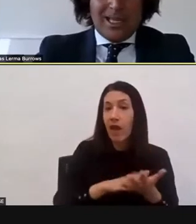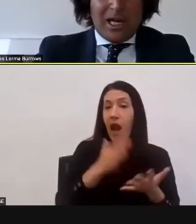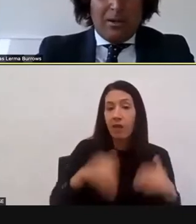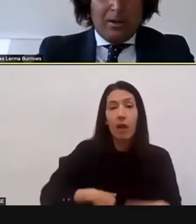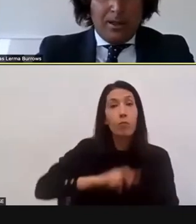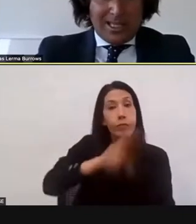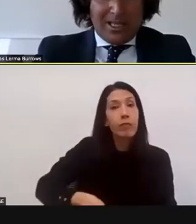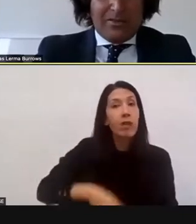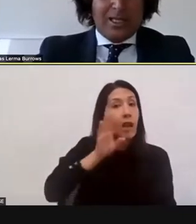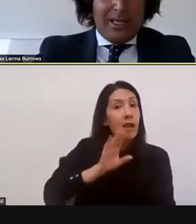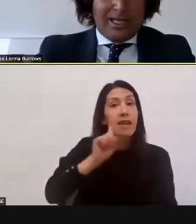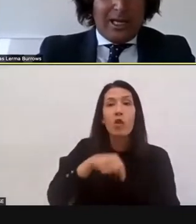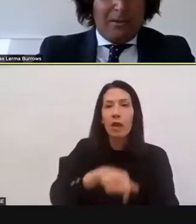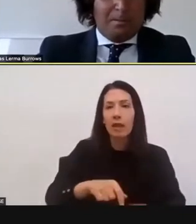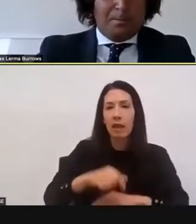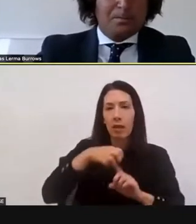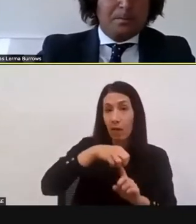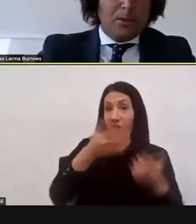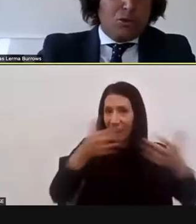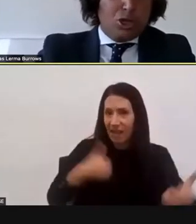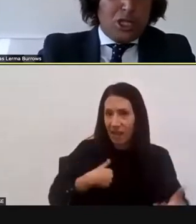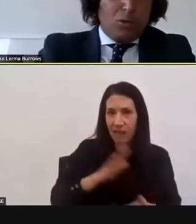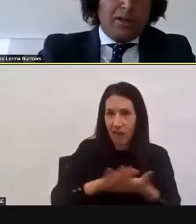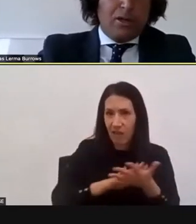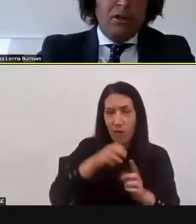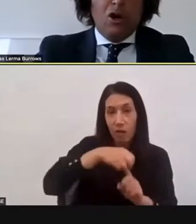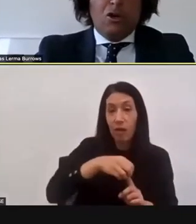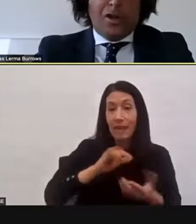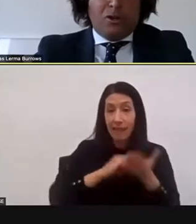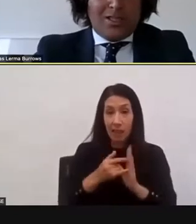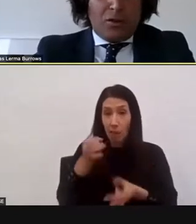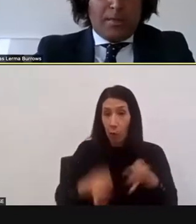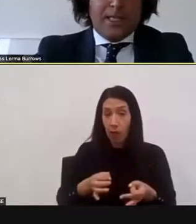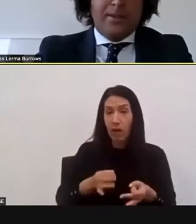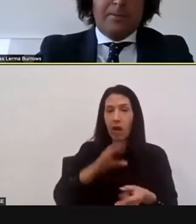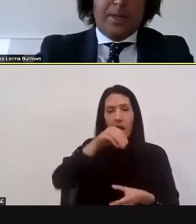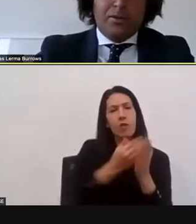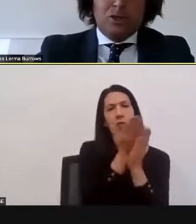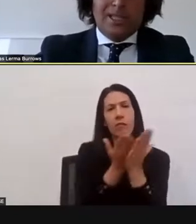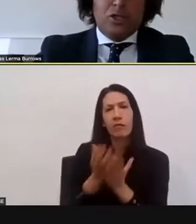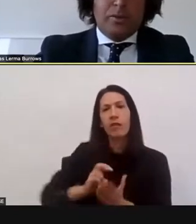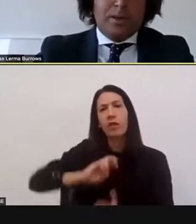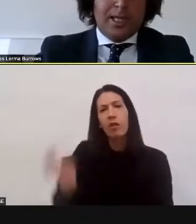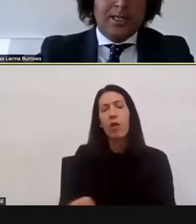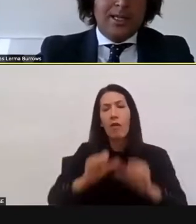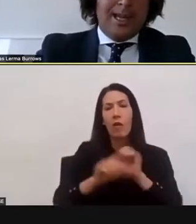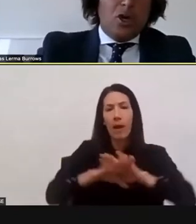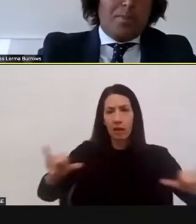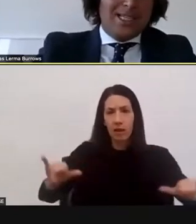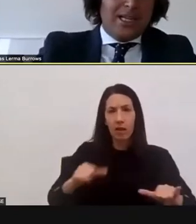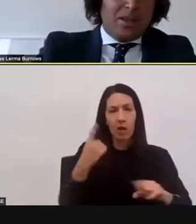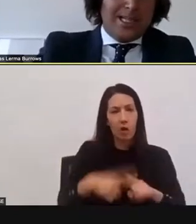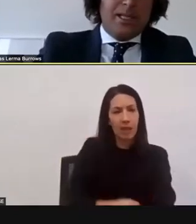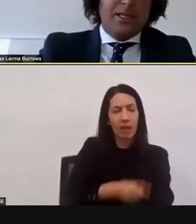es la clave. Esta frase es la clave. Nuestro sistema jurídico ofrece otras formas de reparación de los excesos verbales, que no